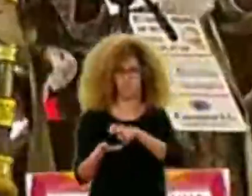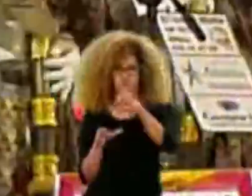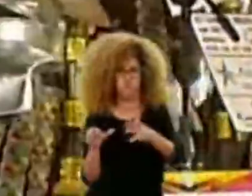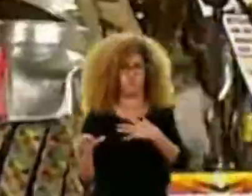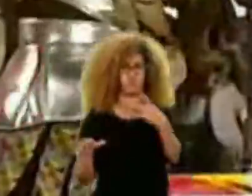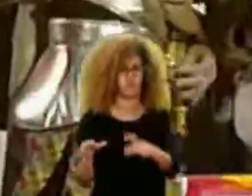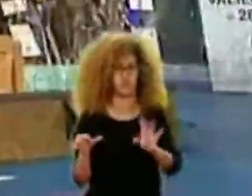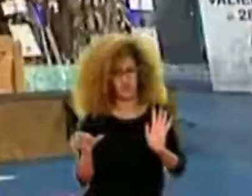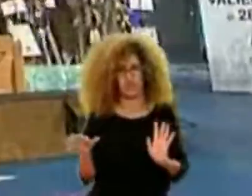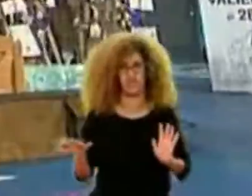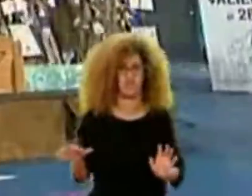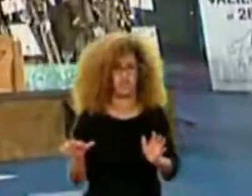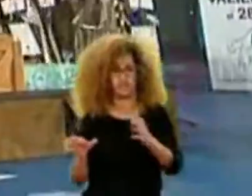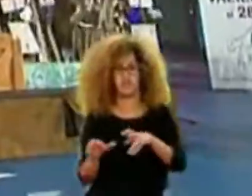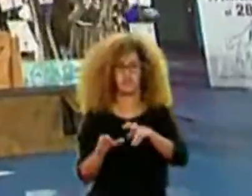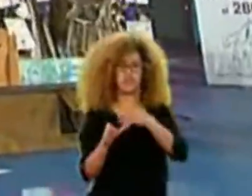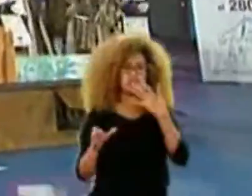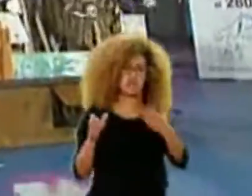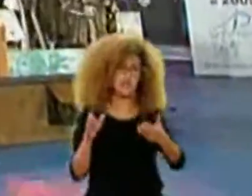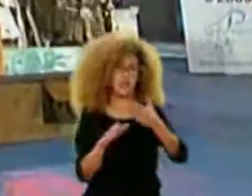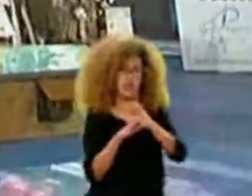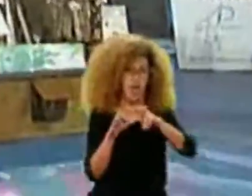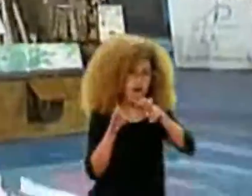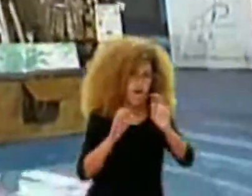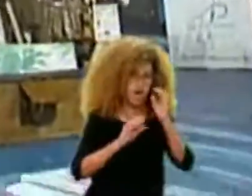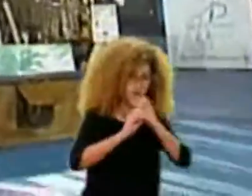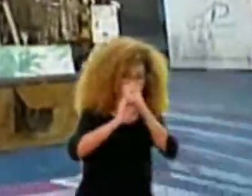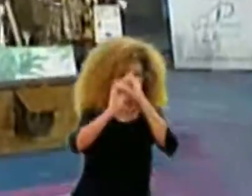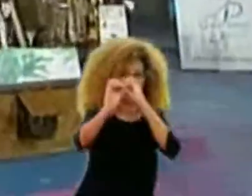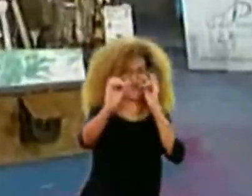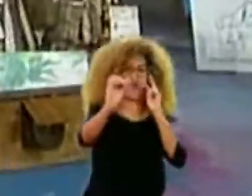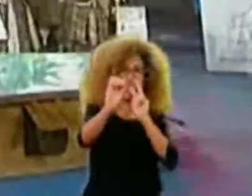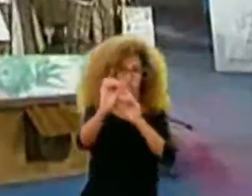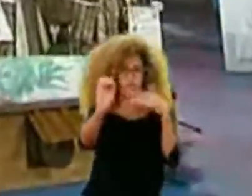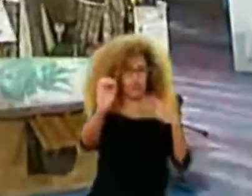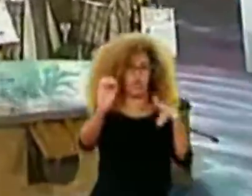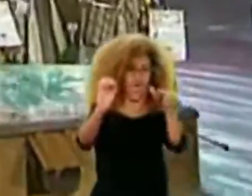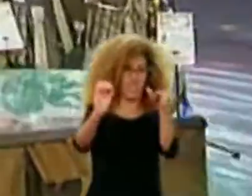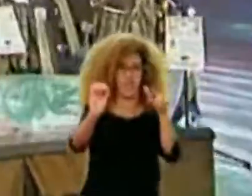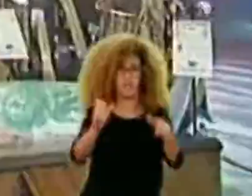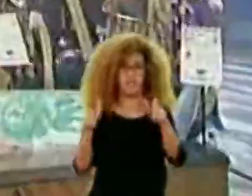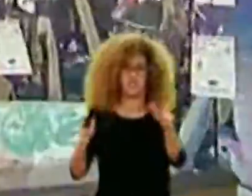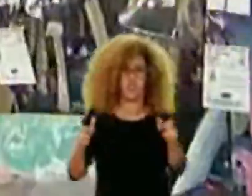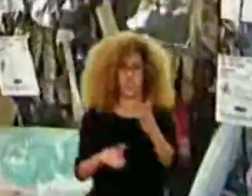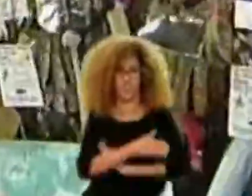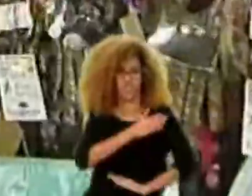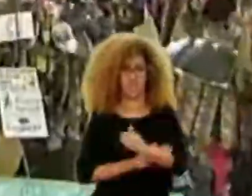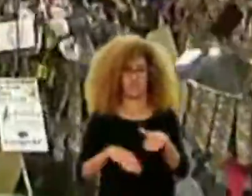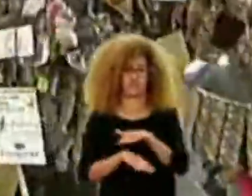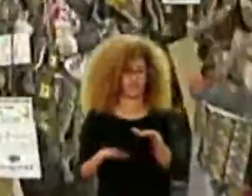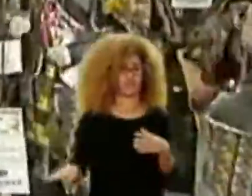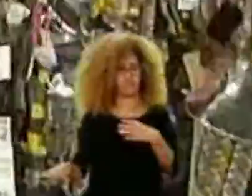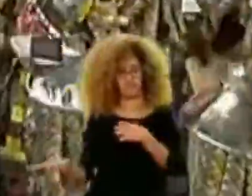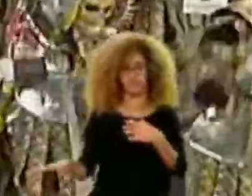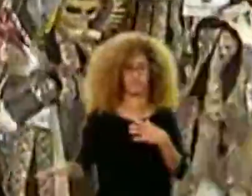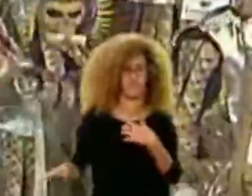de ruedas difícil lo tendrá. Los discapacitados no se pueden bañar. Para